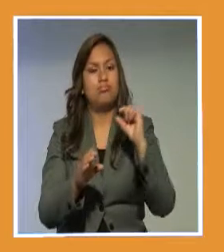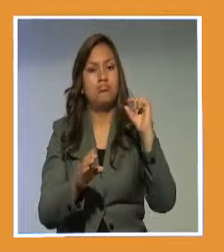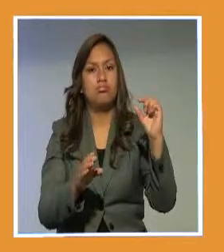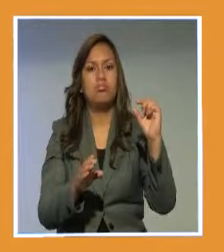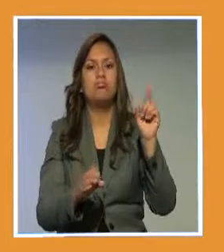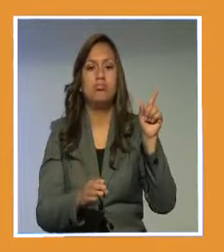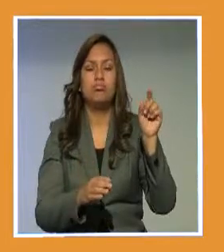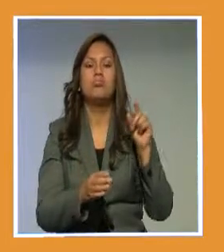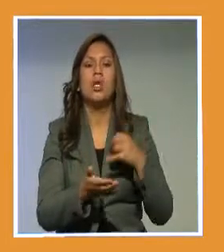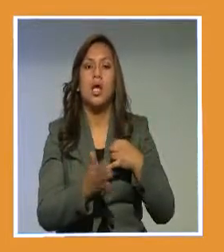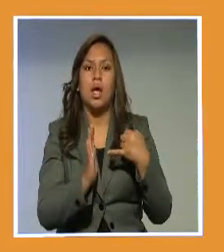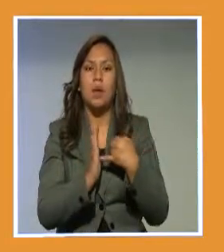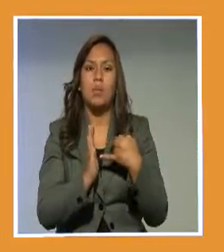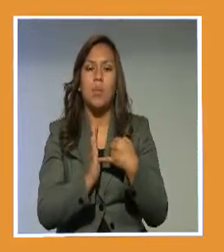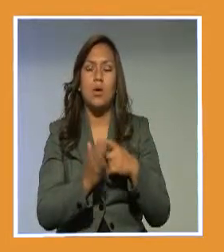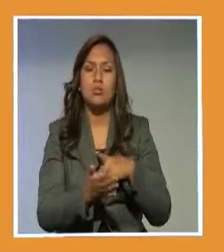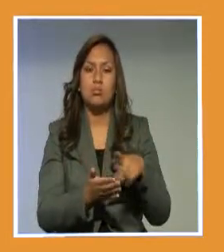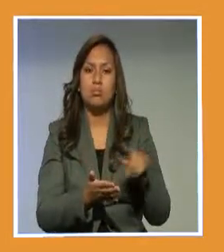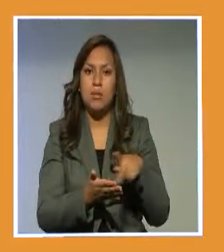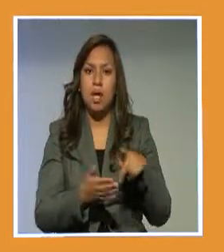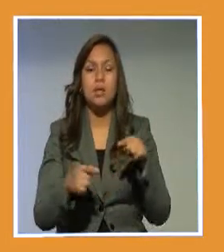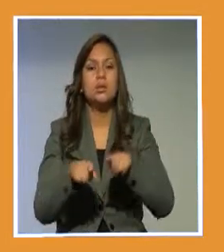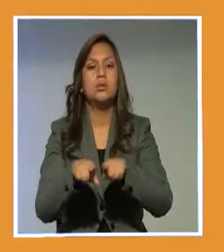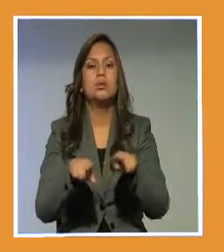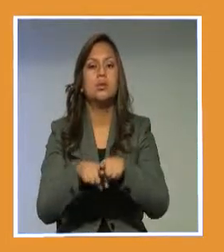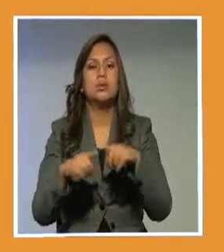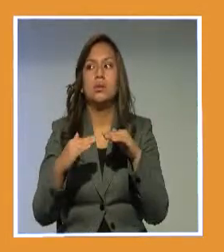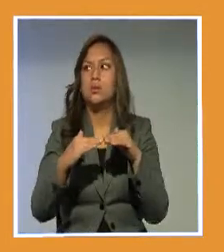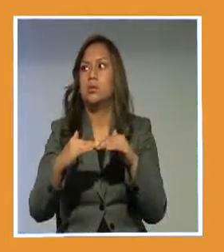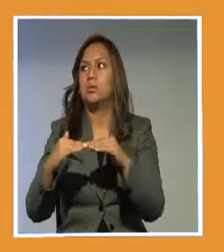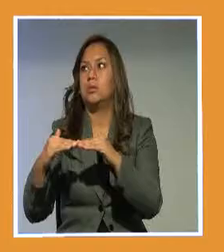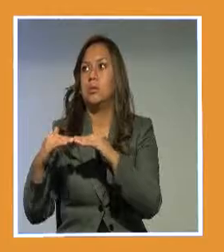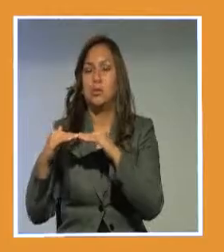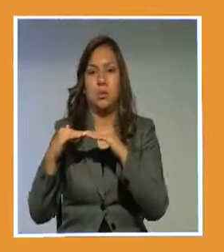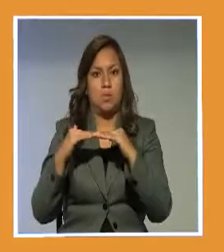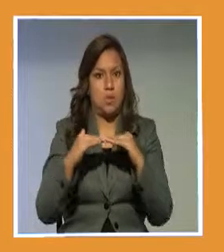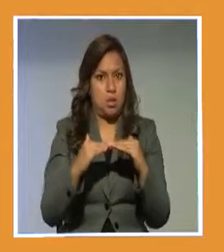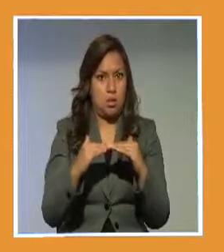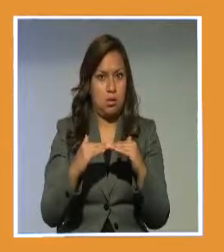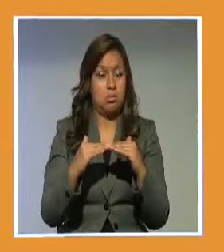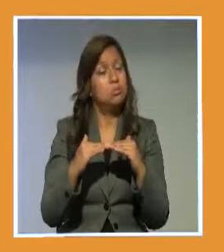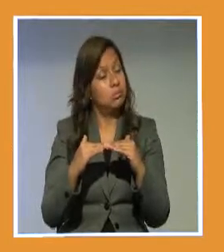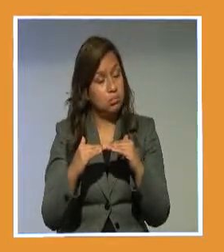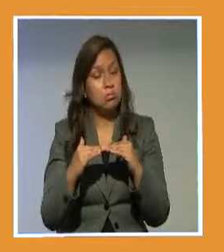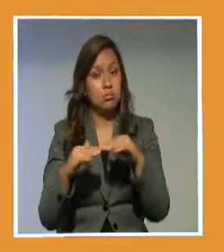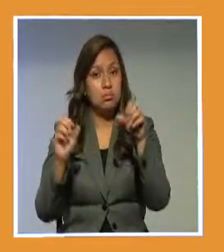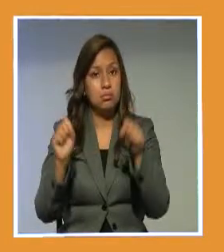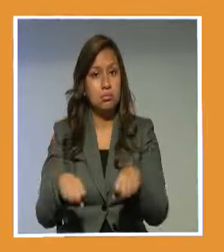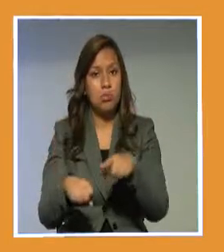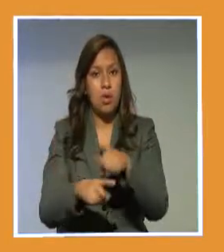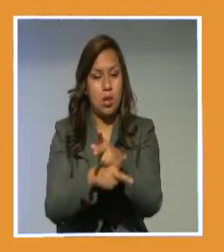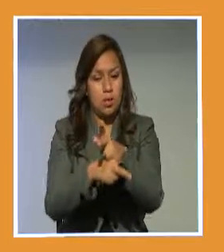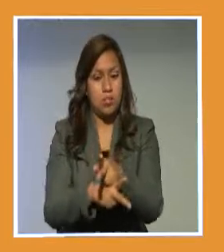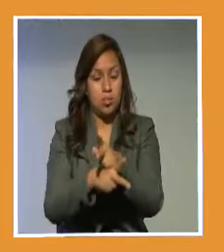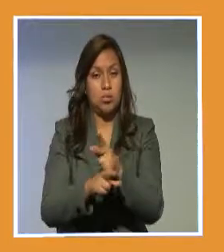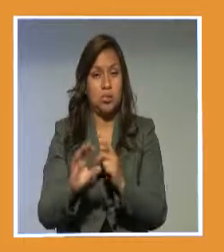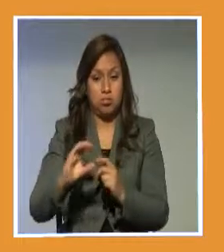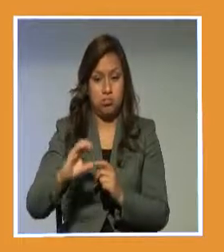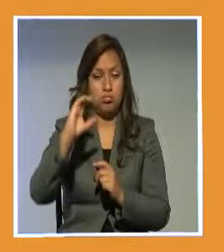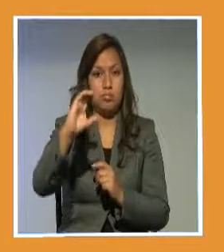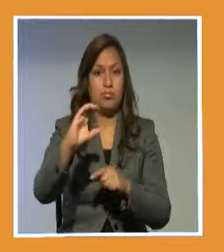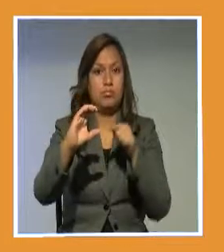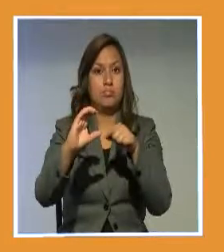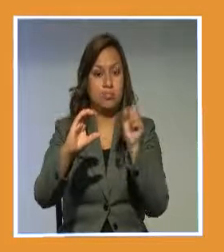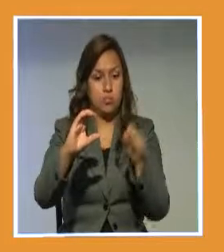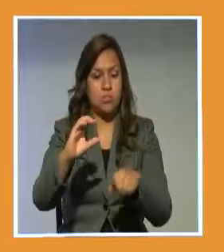de la inversión nacional extranjera, que genere beneficios para la colectividad, pero que también garantice esa inversión. Y